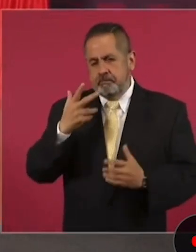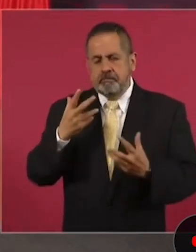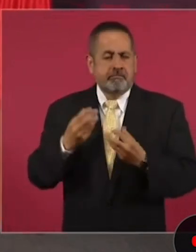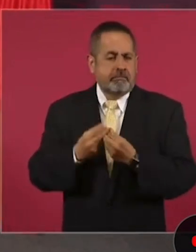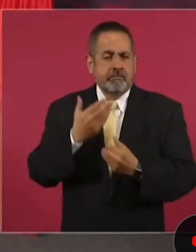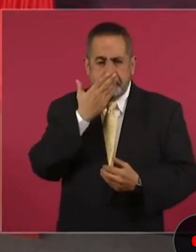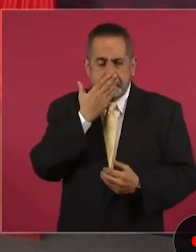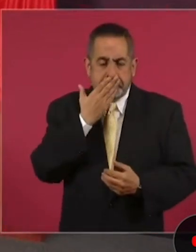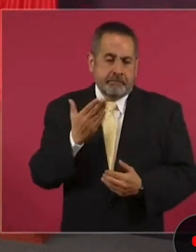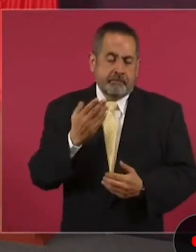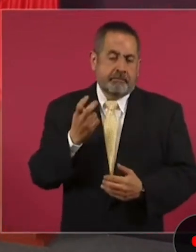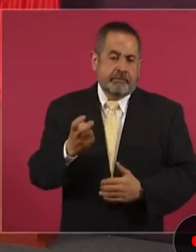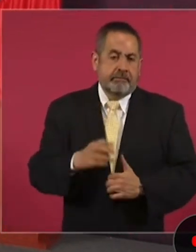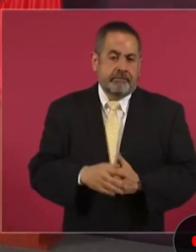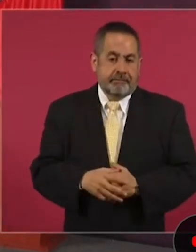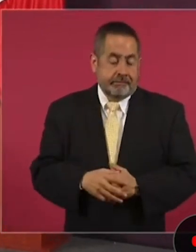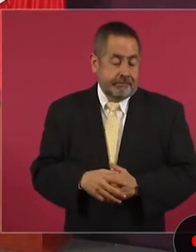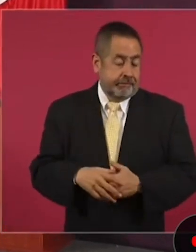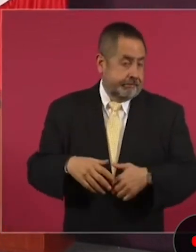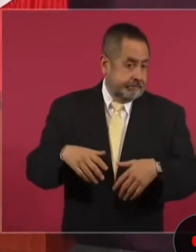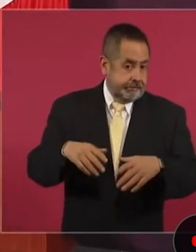a pesar de que nos tocó